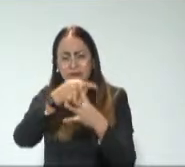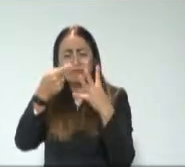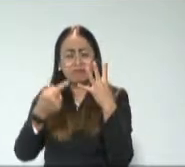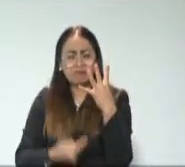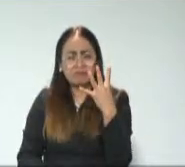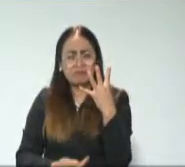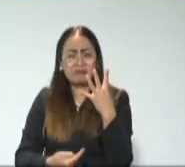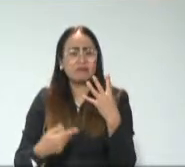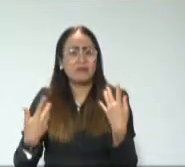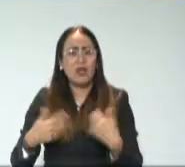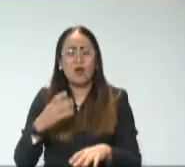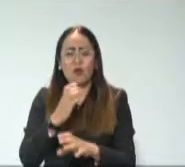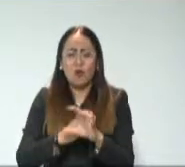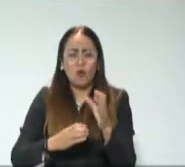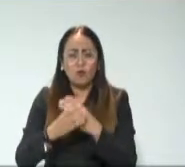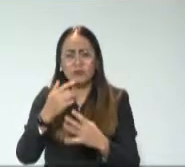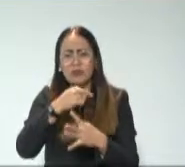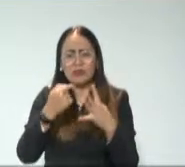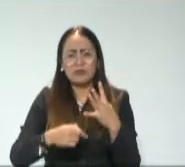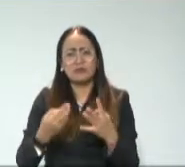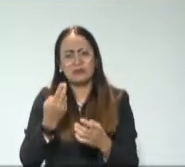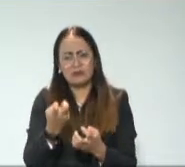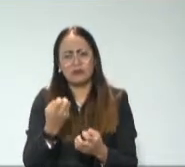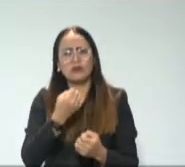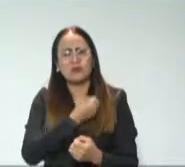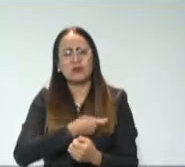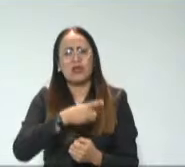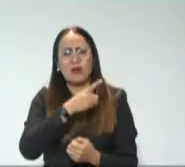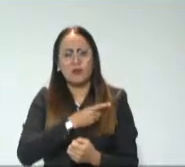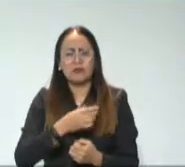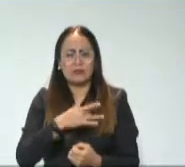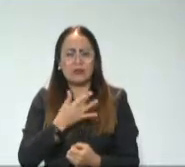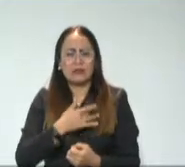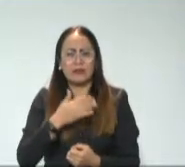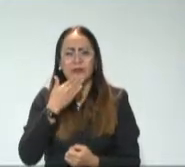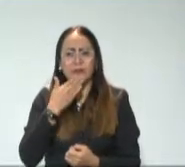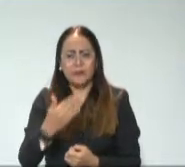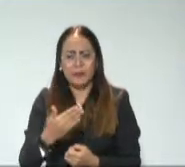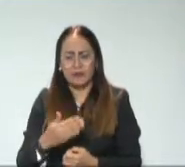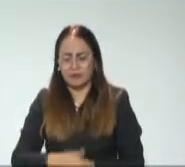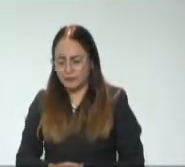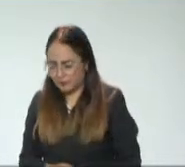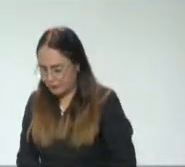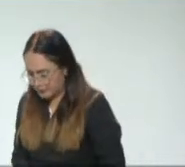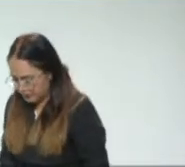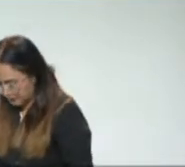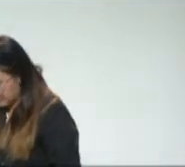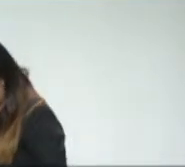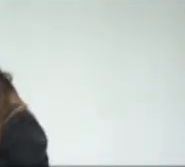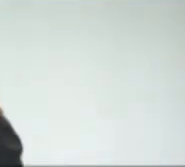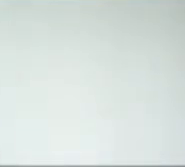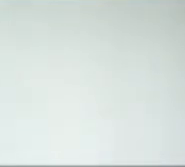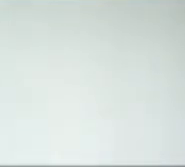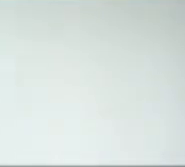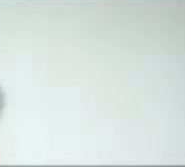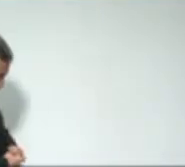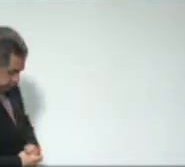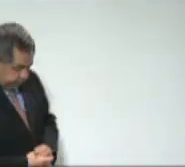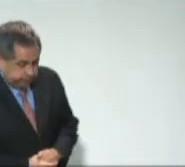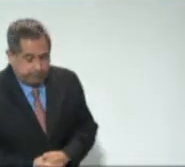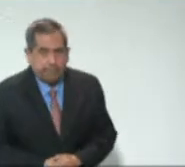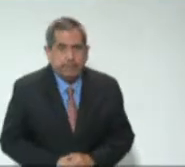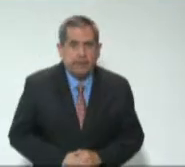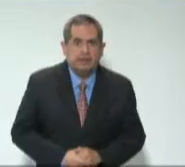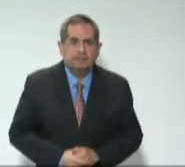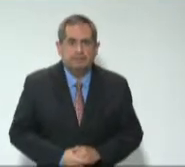todos elementos que determinan nuestra salud y nuestro bienestar entonces eh en en este sentido creo que tenemos que